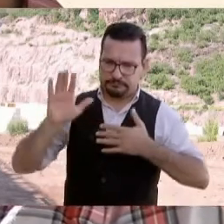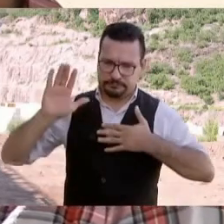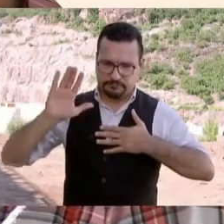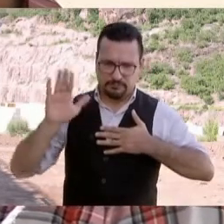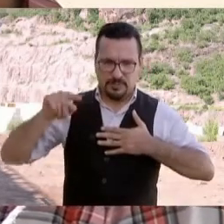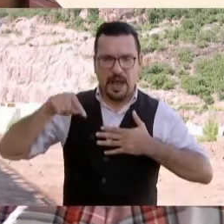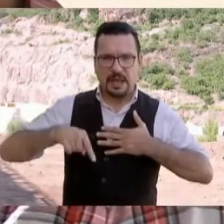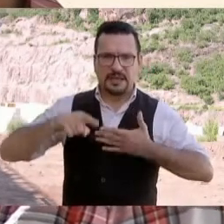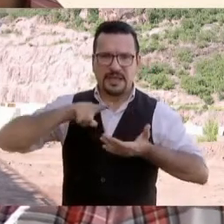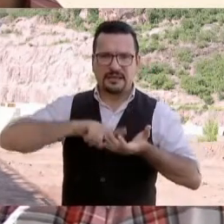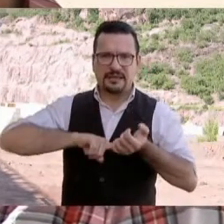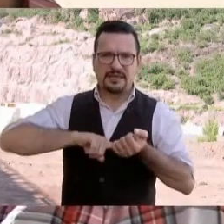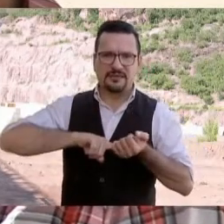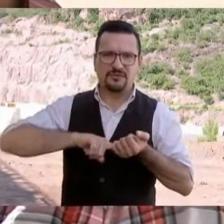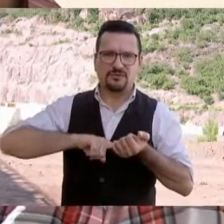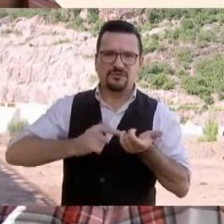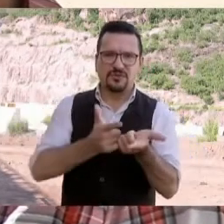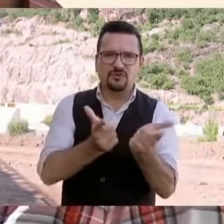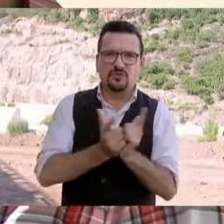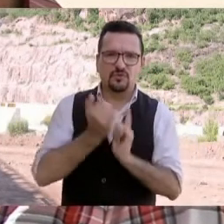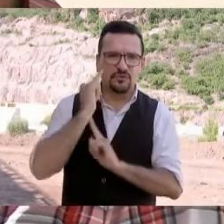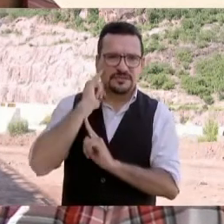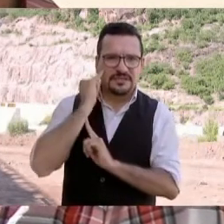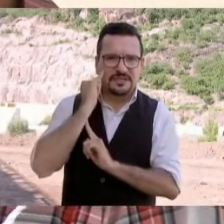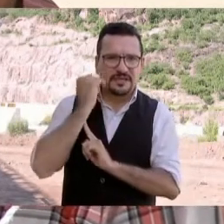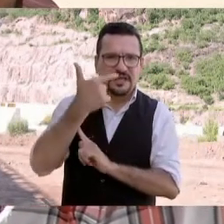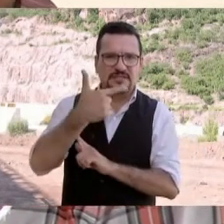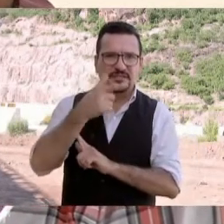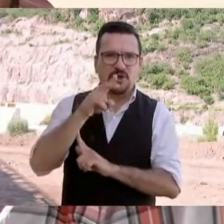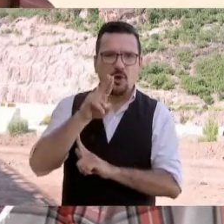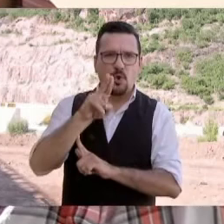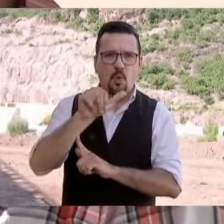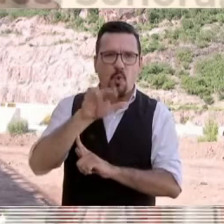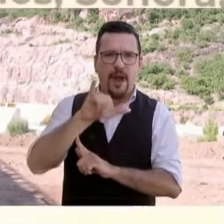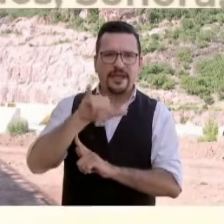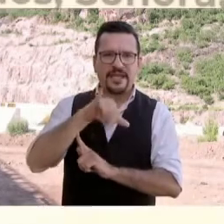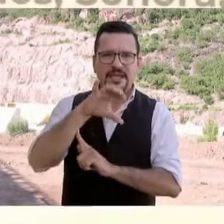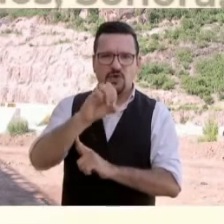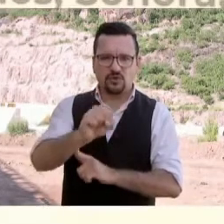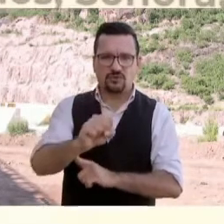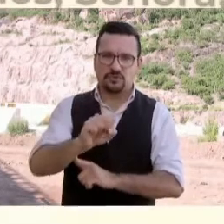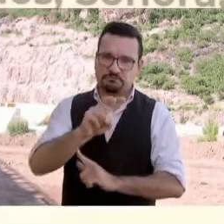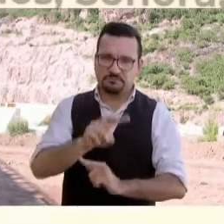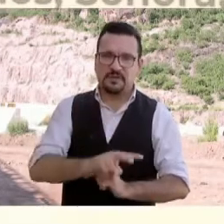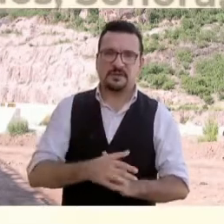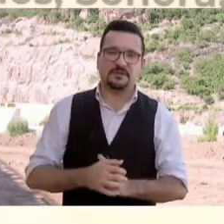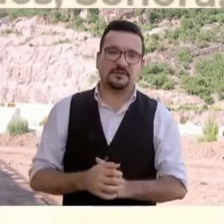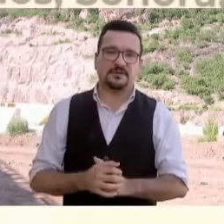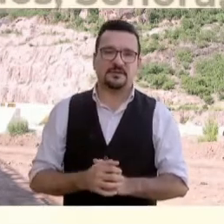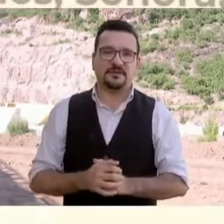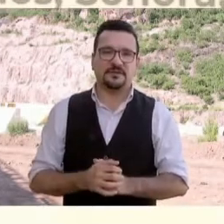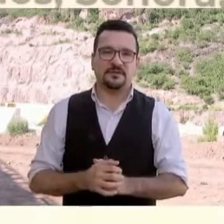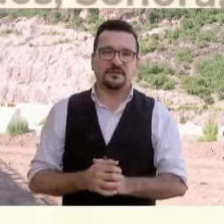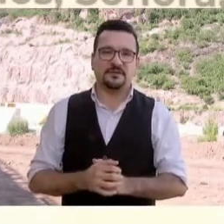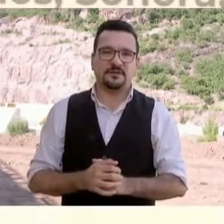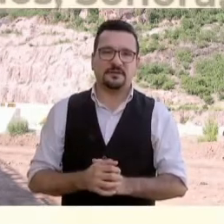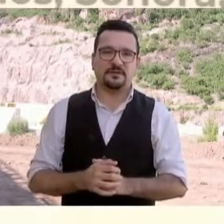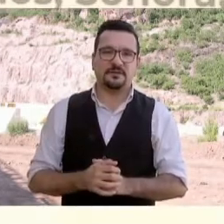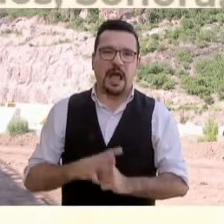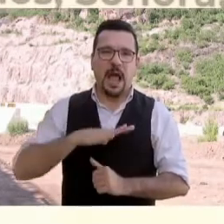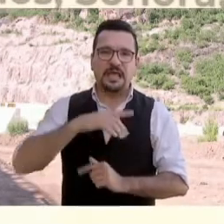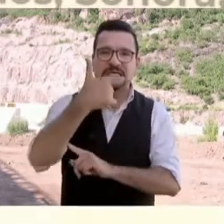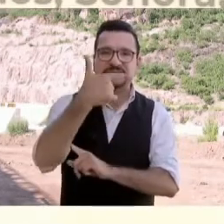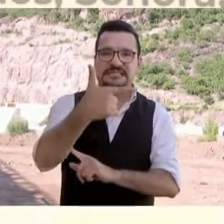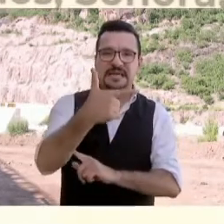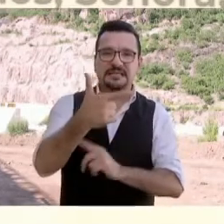dentro de las comunidades indígenas o erigía creo que aquí le toca siete comunidades